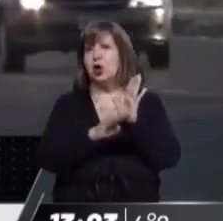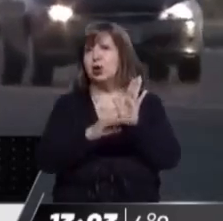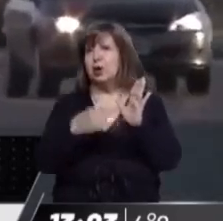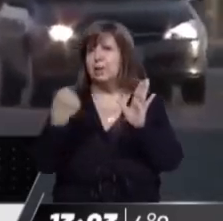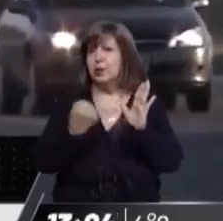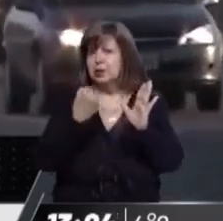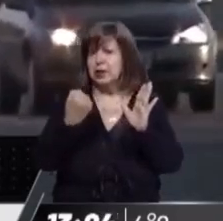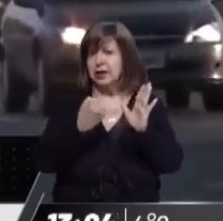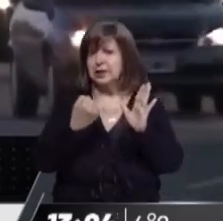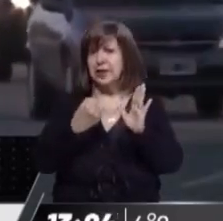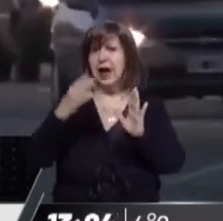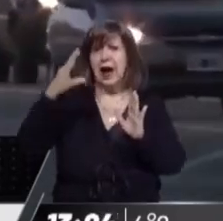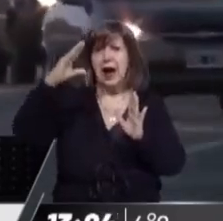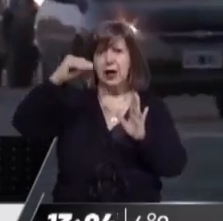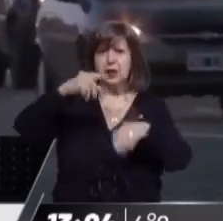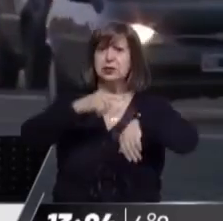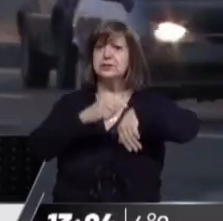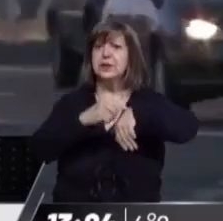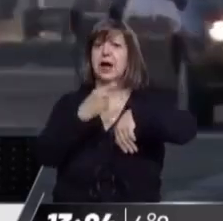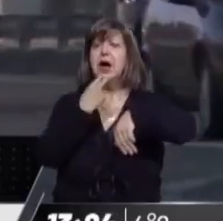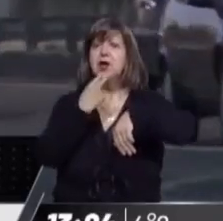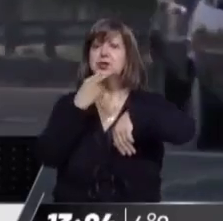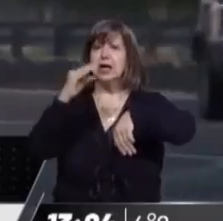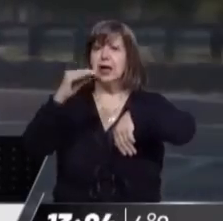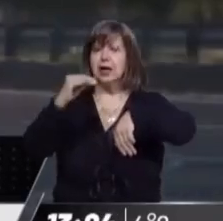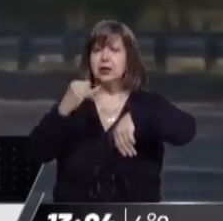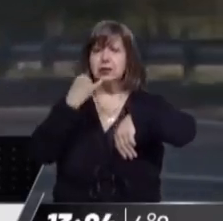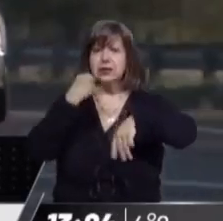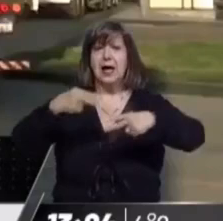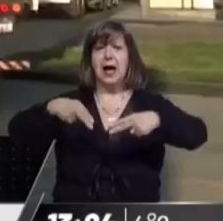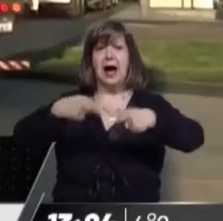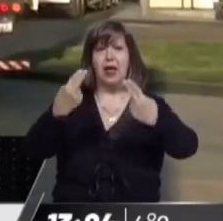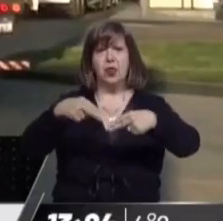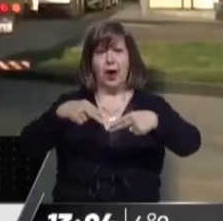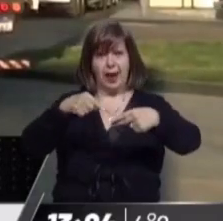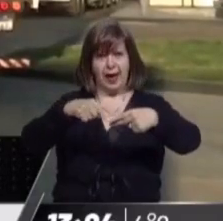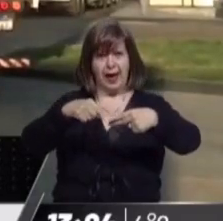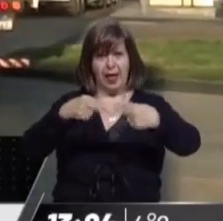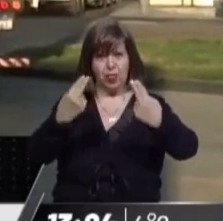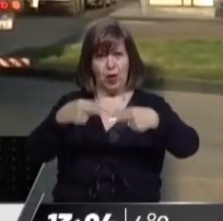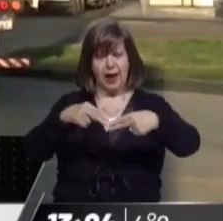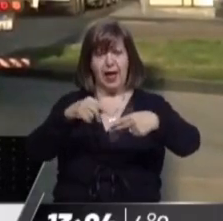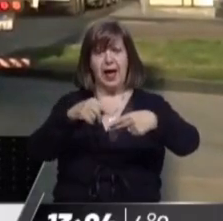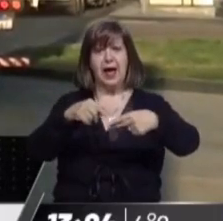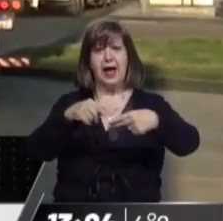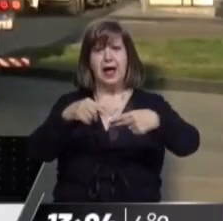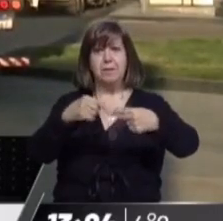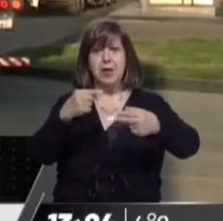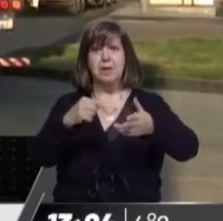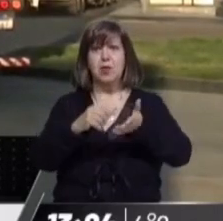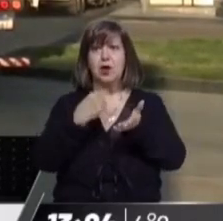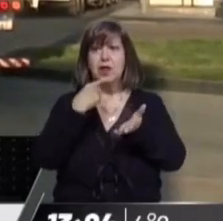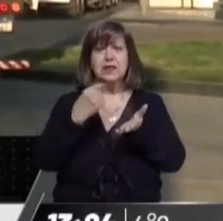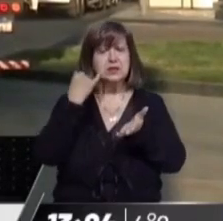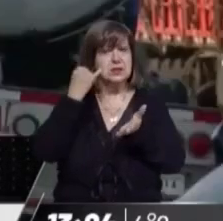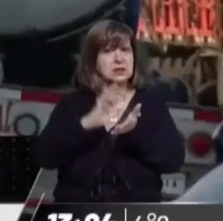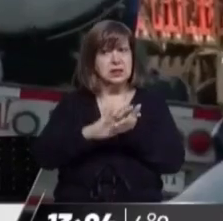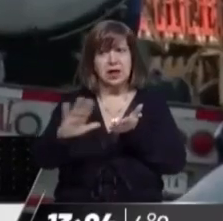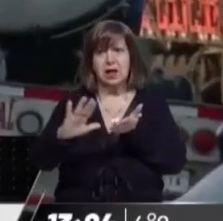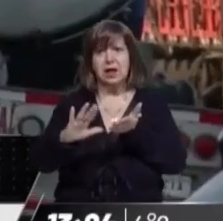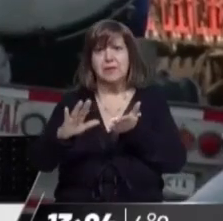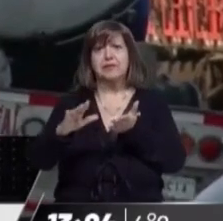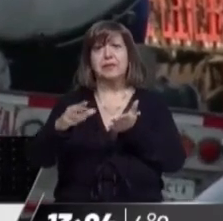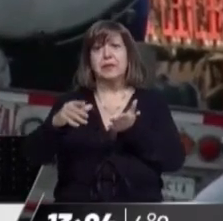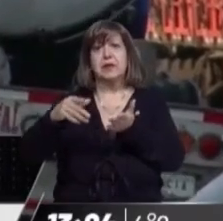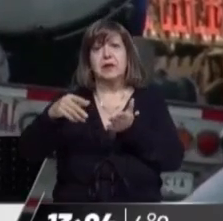partes importantes, anoche a las 11 de la noche, que es aduana quita la posibilidad de destinar más camiones hacia